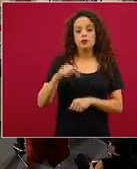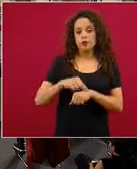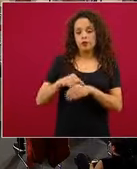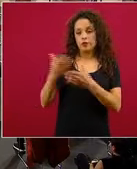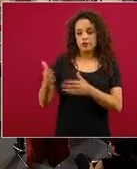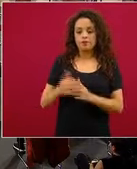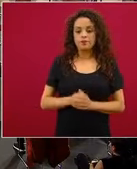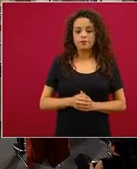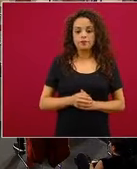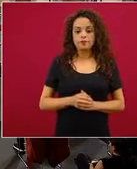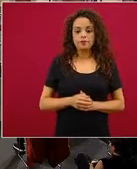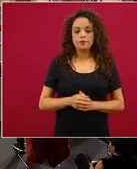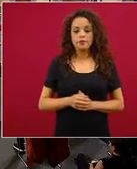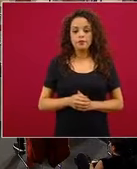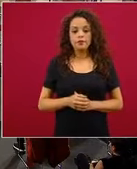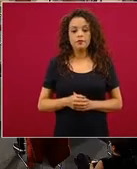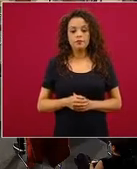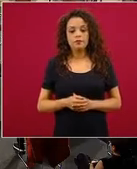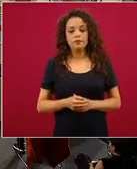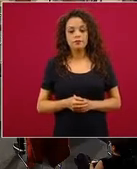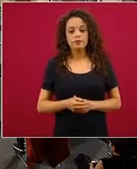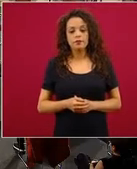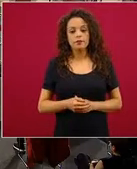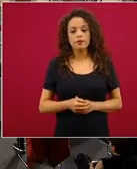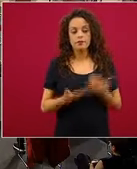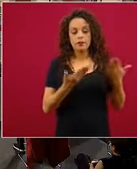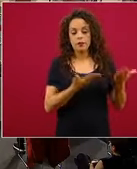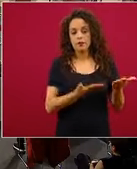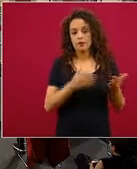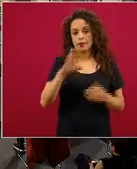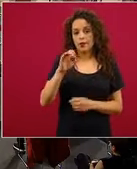Ceballos inicia con el siguiente bloque.